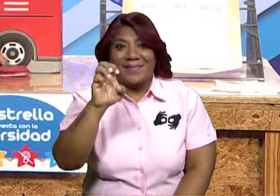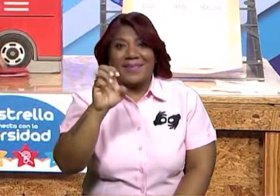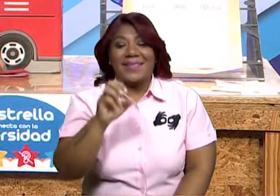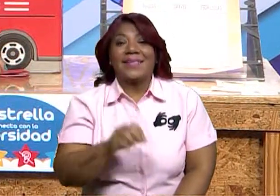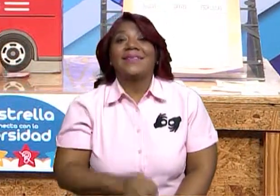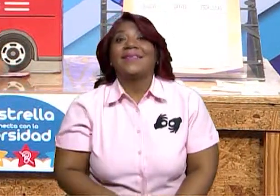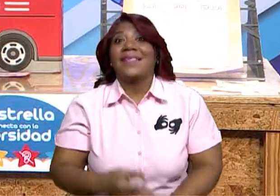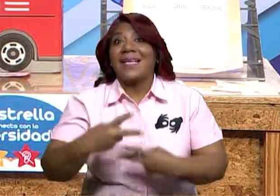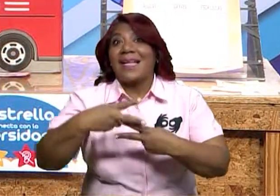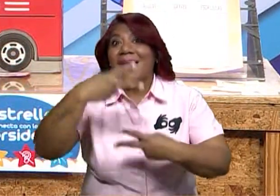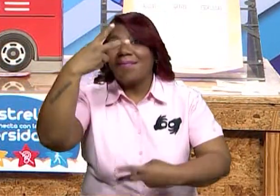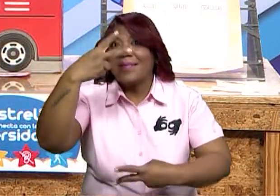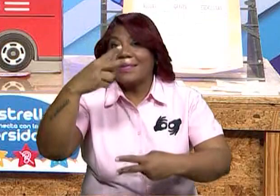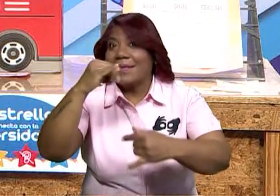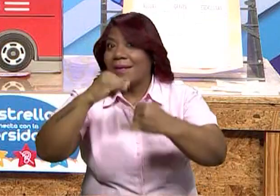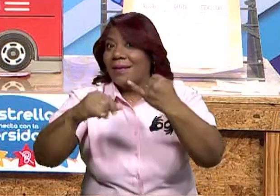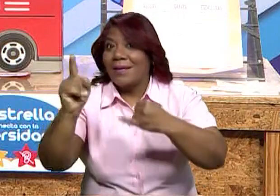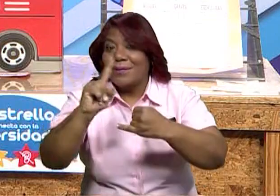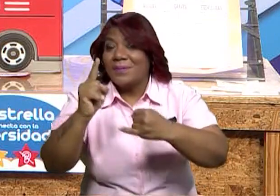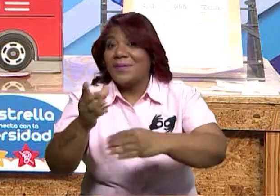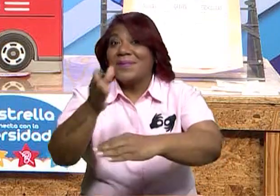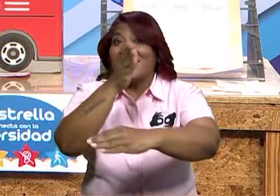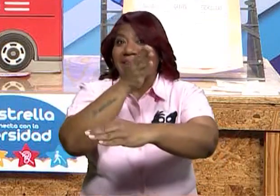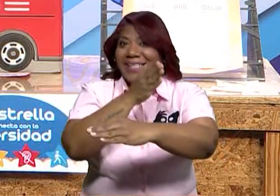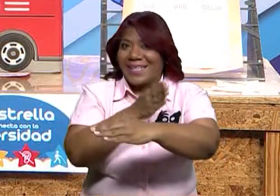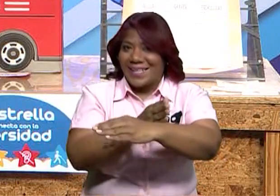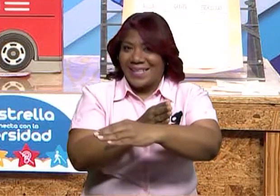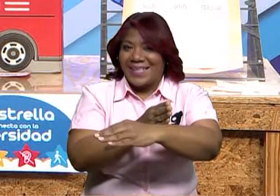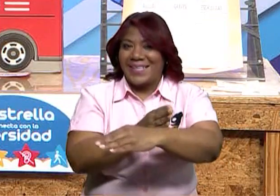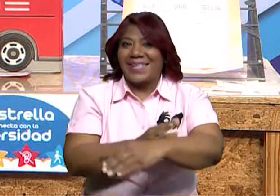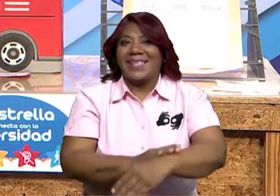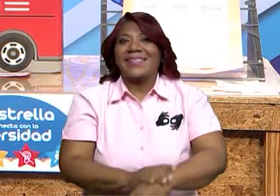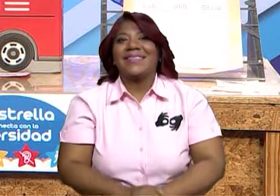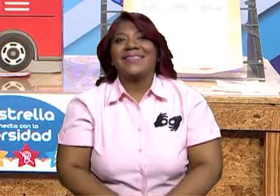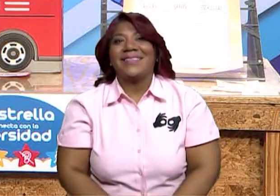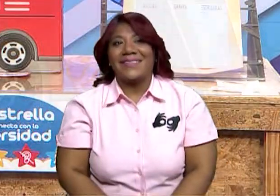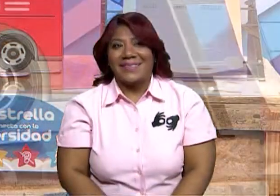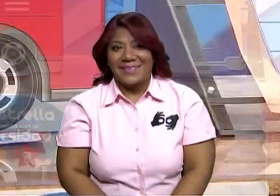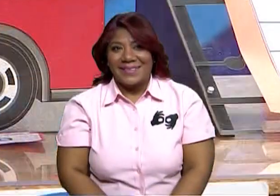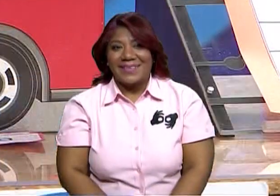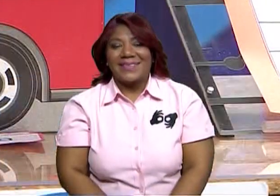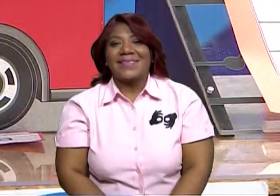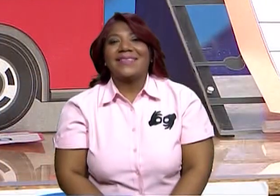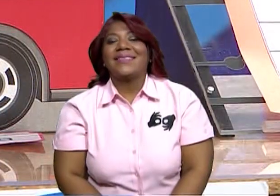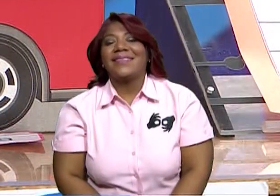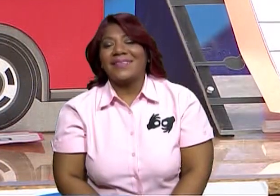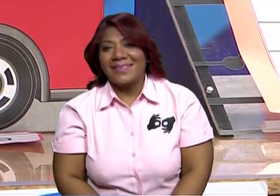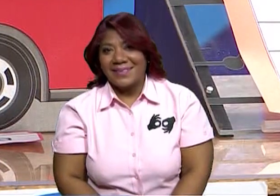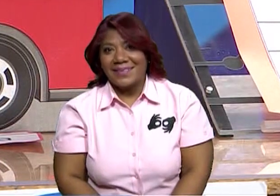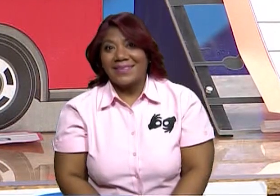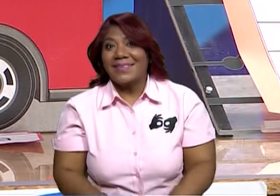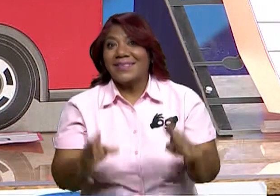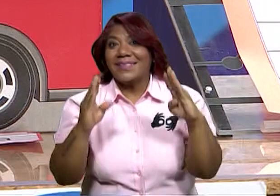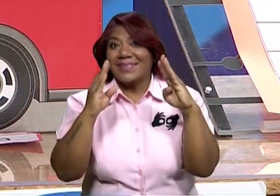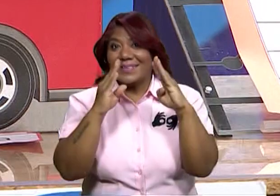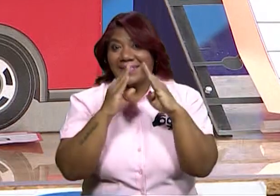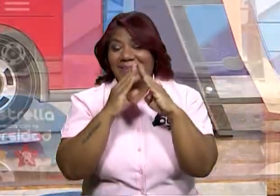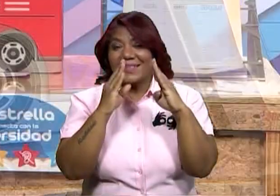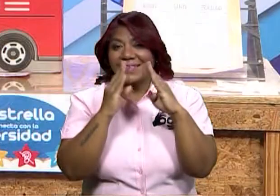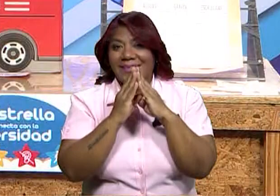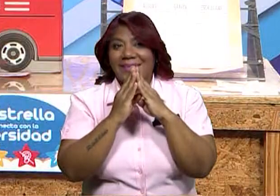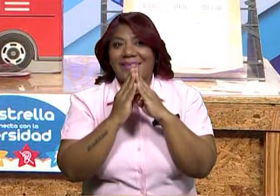está allí. Y también la podemos trabajar con asociación de imágenes. Con asociación de